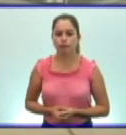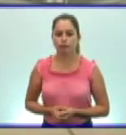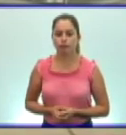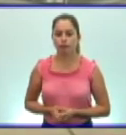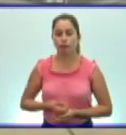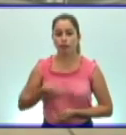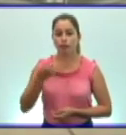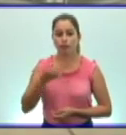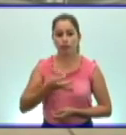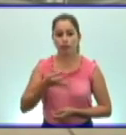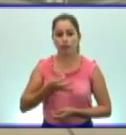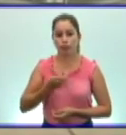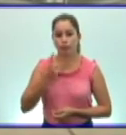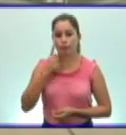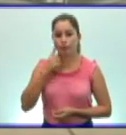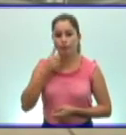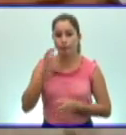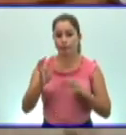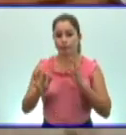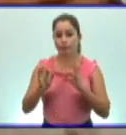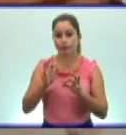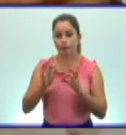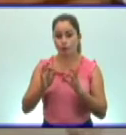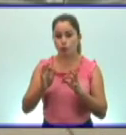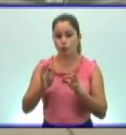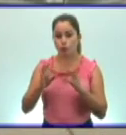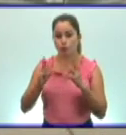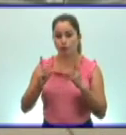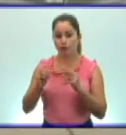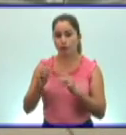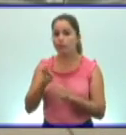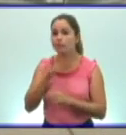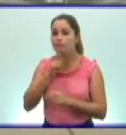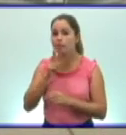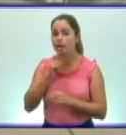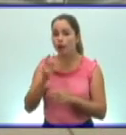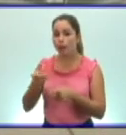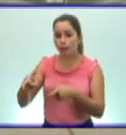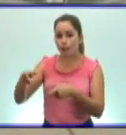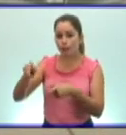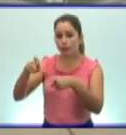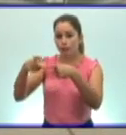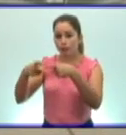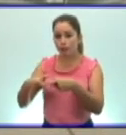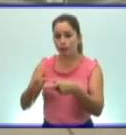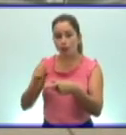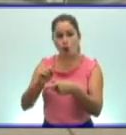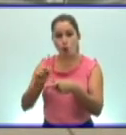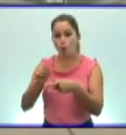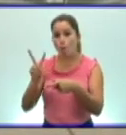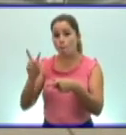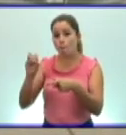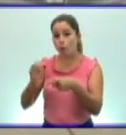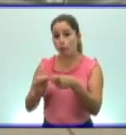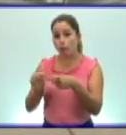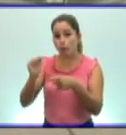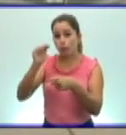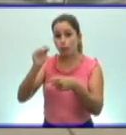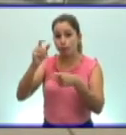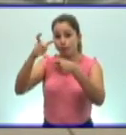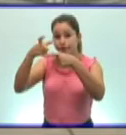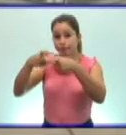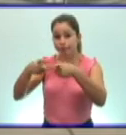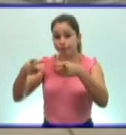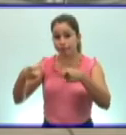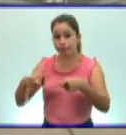Siempre teniendo cuidado de que la cantidad de agua que añade en el vaso de precipitado no sobrepase el volumen que puede contener el